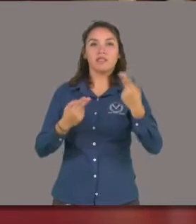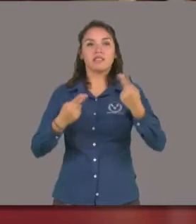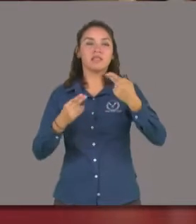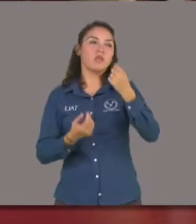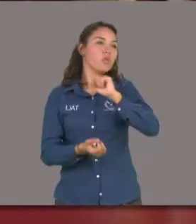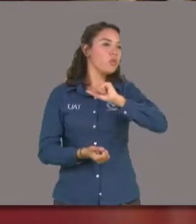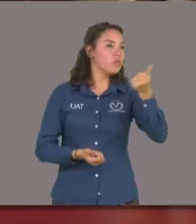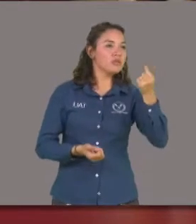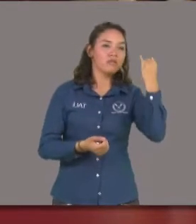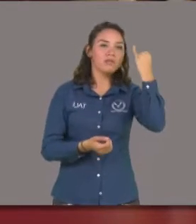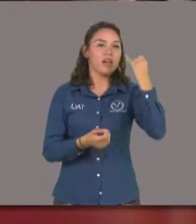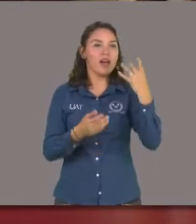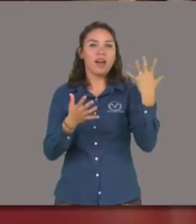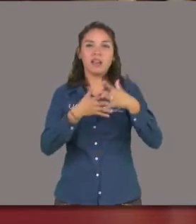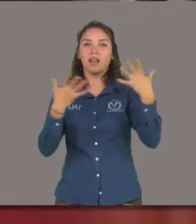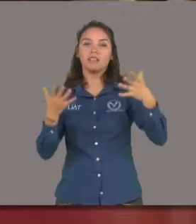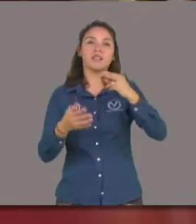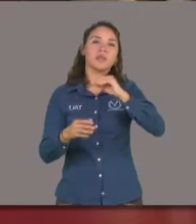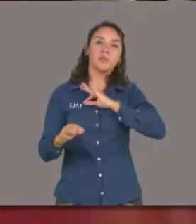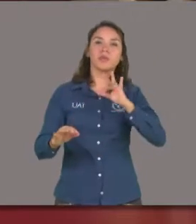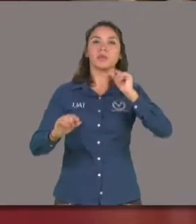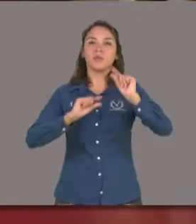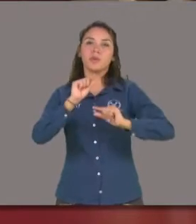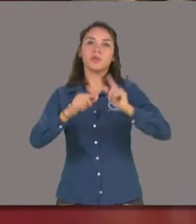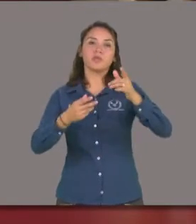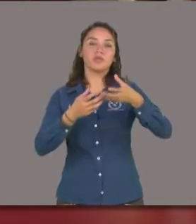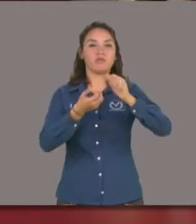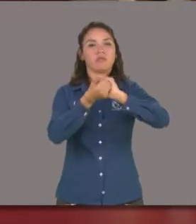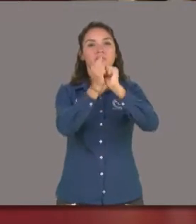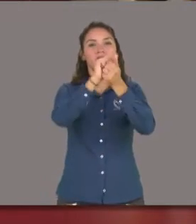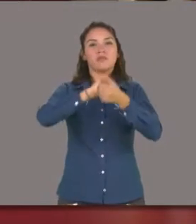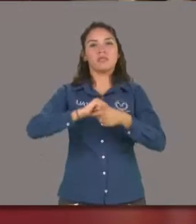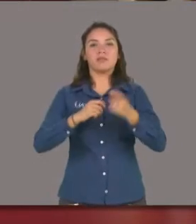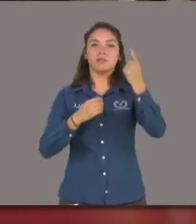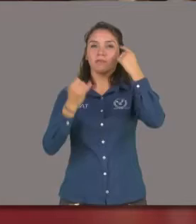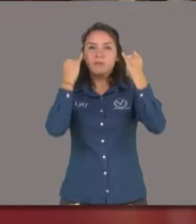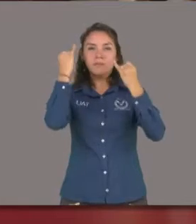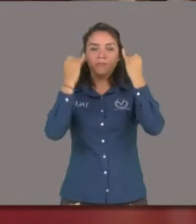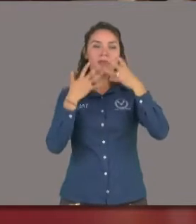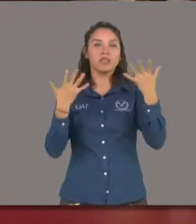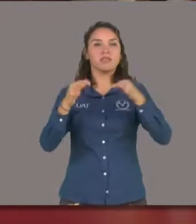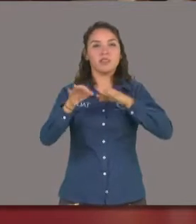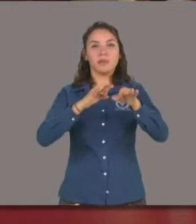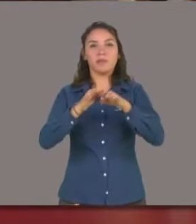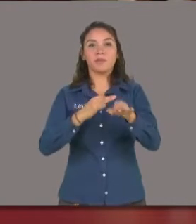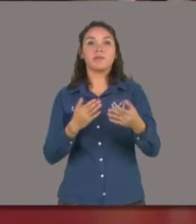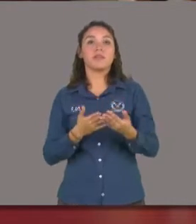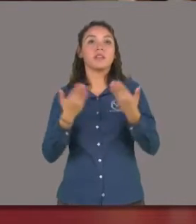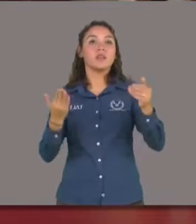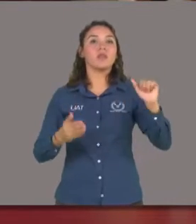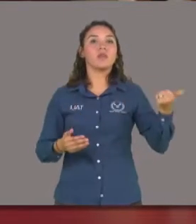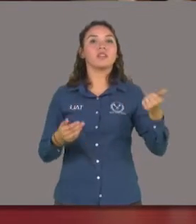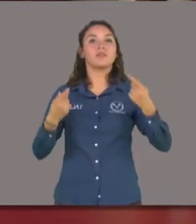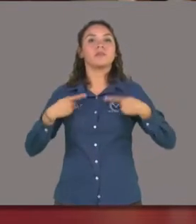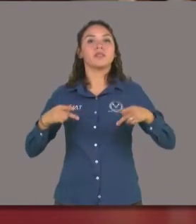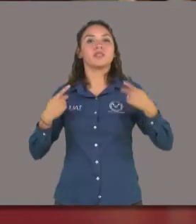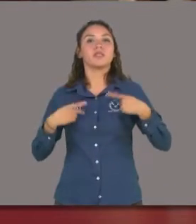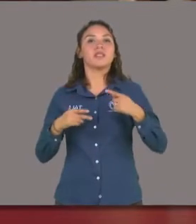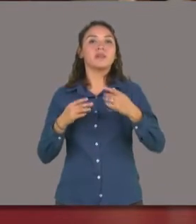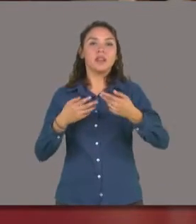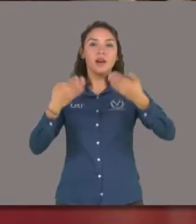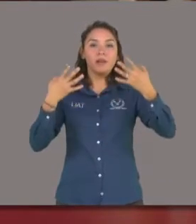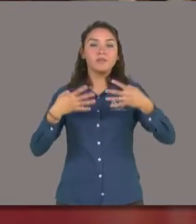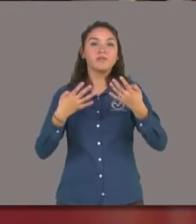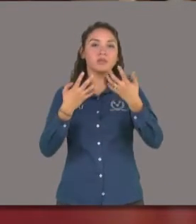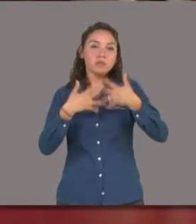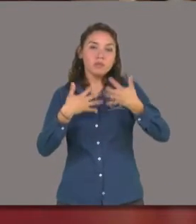ejercer, pues deciden emprender un negocio. Entonces, a veces crean ideas, a veces no tan innovadoras, pero con la necesidad de